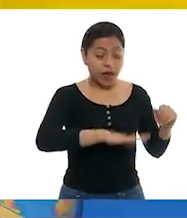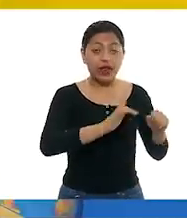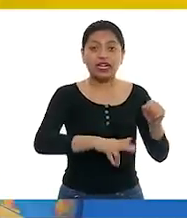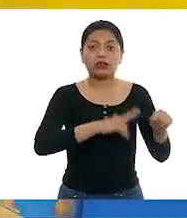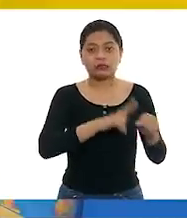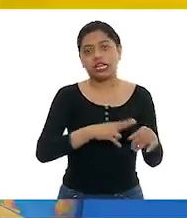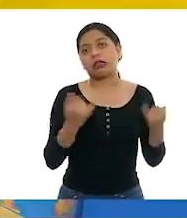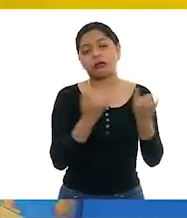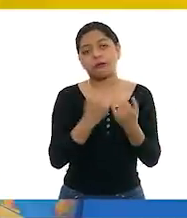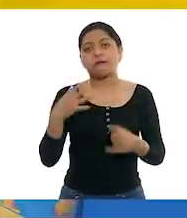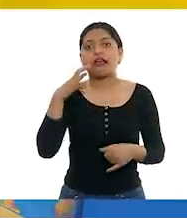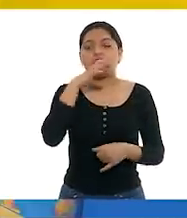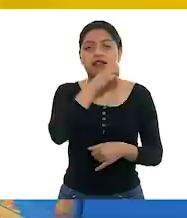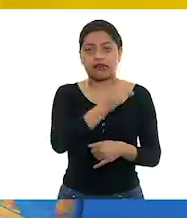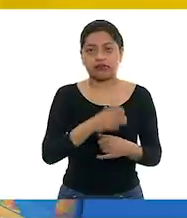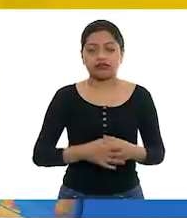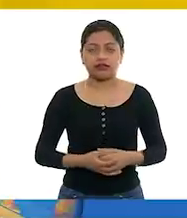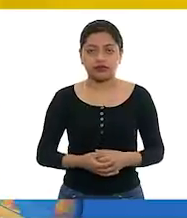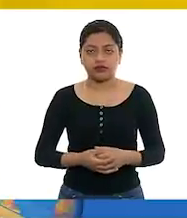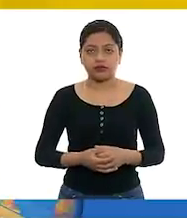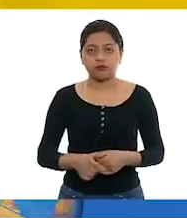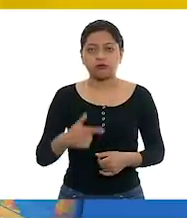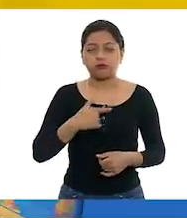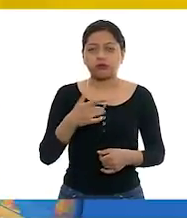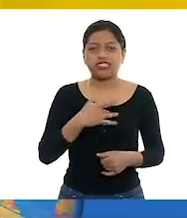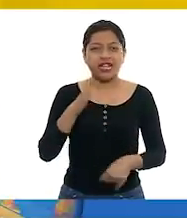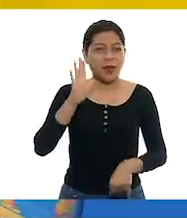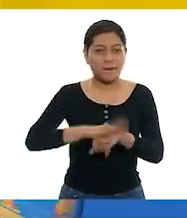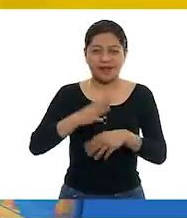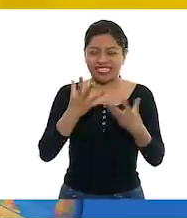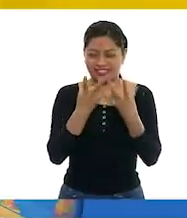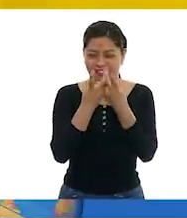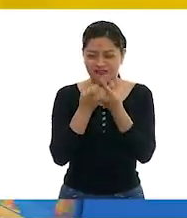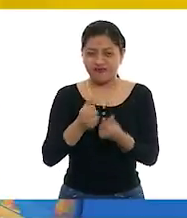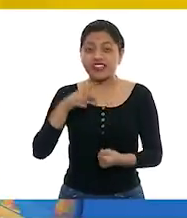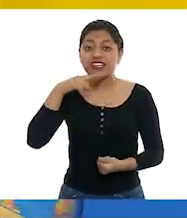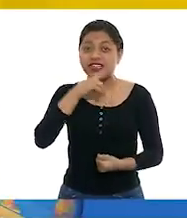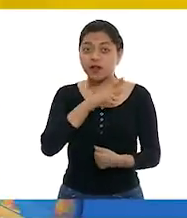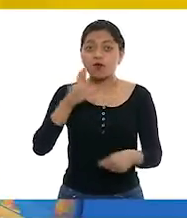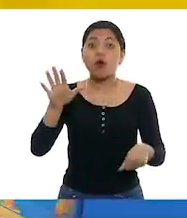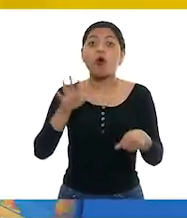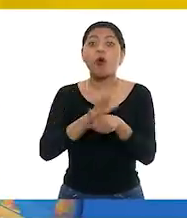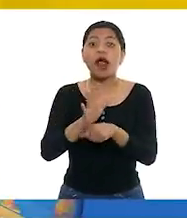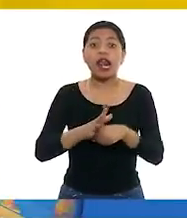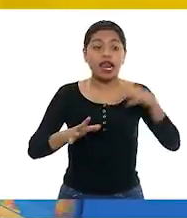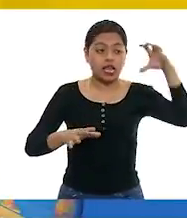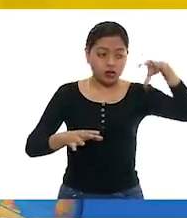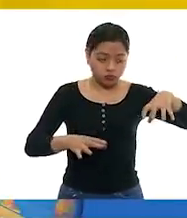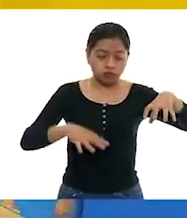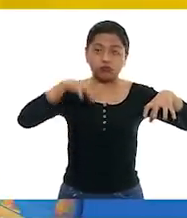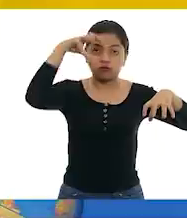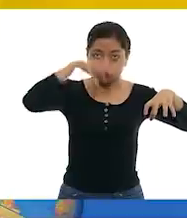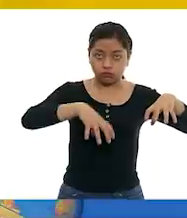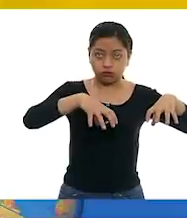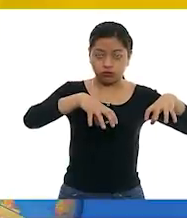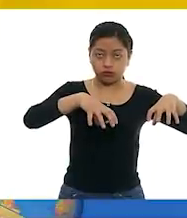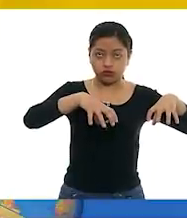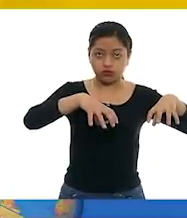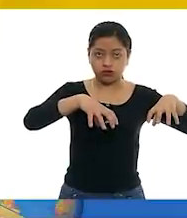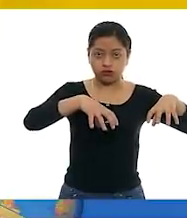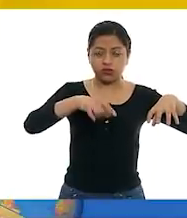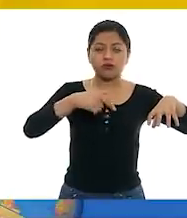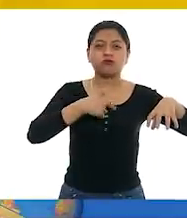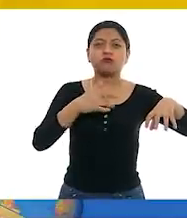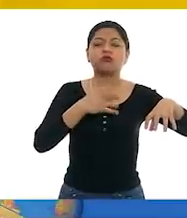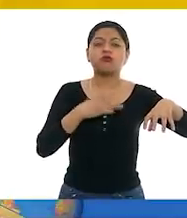Yo digo que, bueno, se van a derretir más rápido los 2 que están cubiertos. Aunque me llama